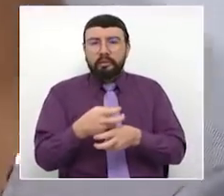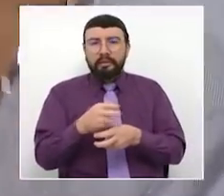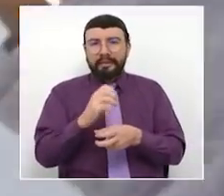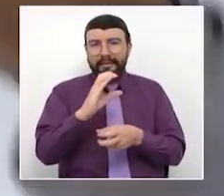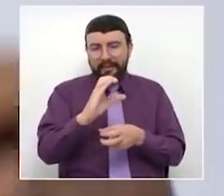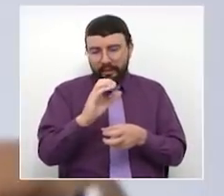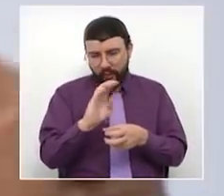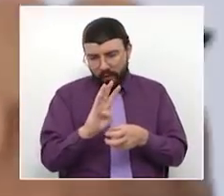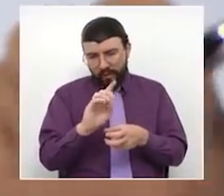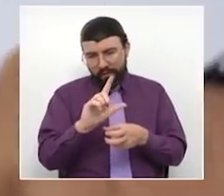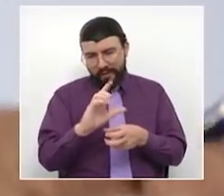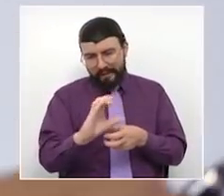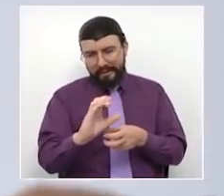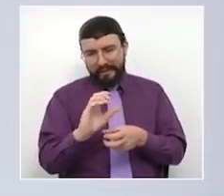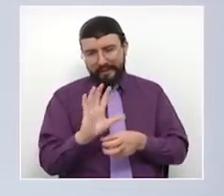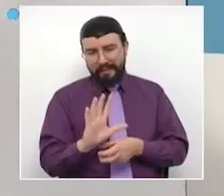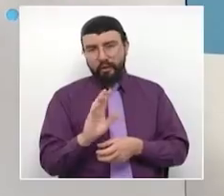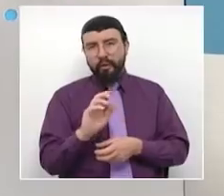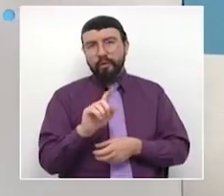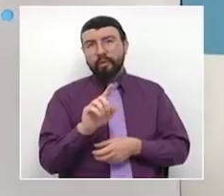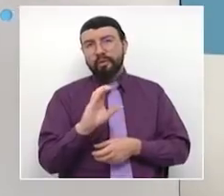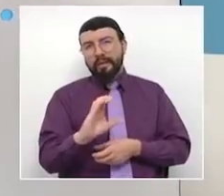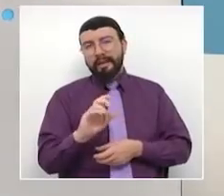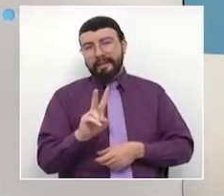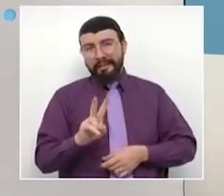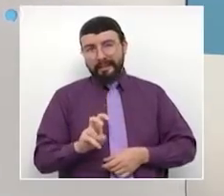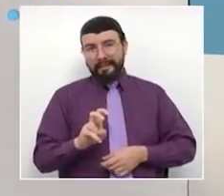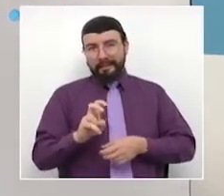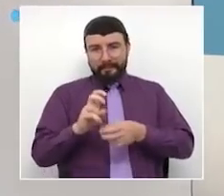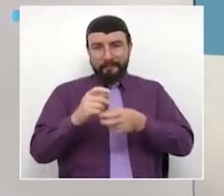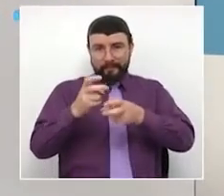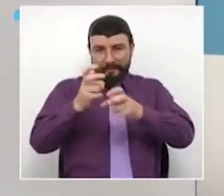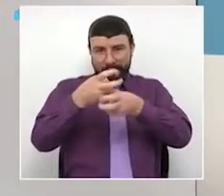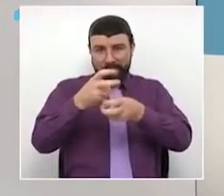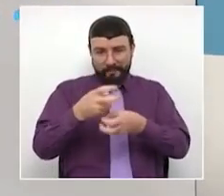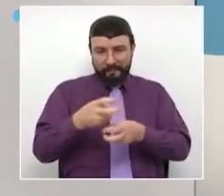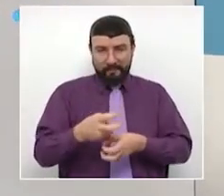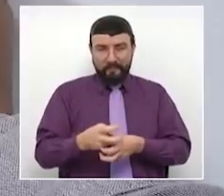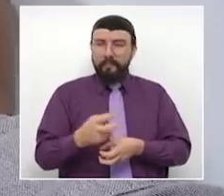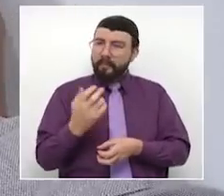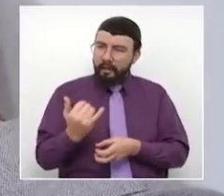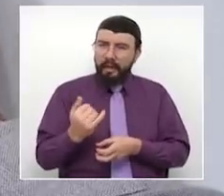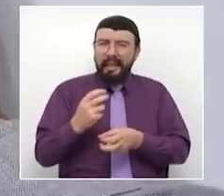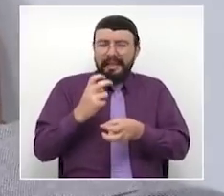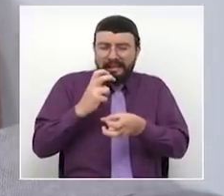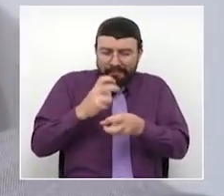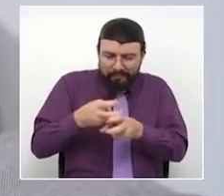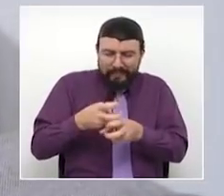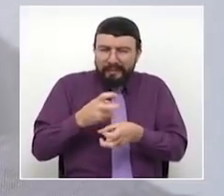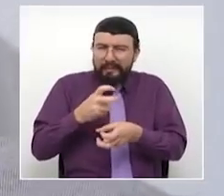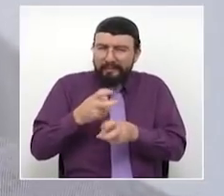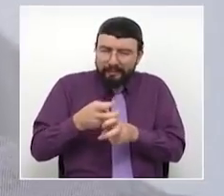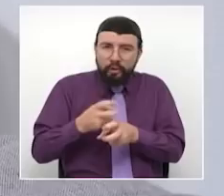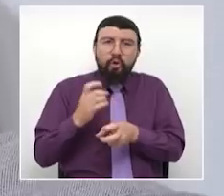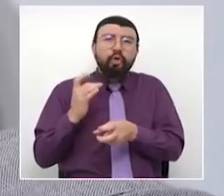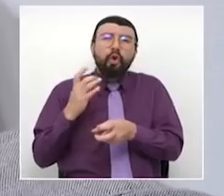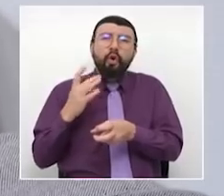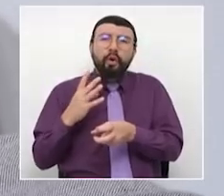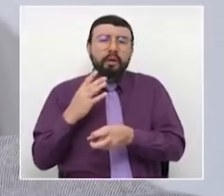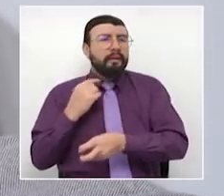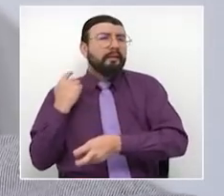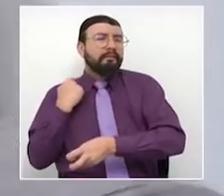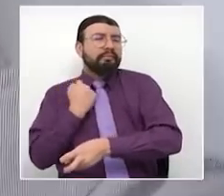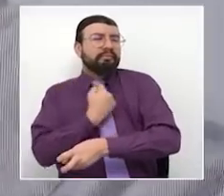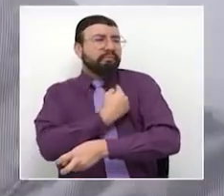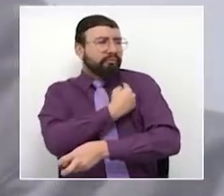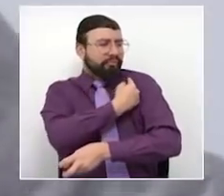C7, desgastes de esas faceticas articulares, haciendo que el disco se comprima, produciendo hernias a este nivel, y es donde viene